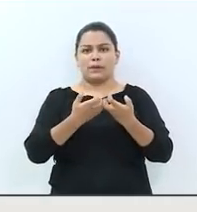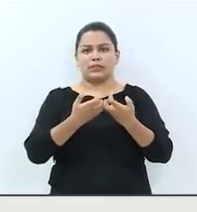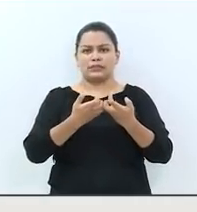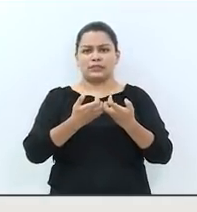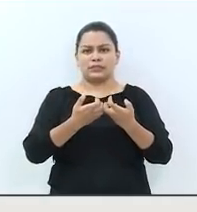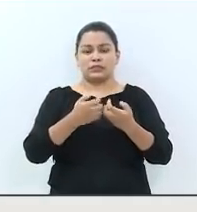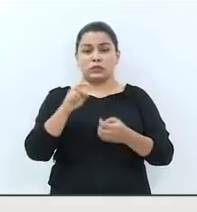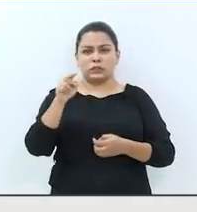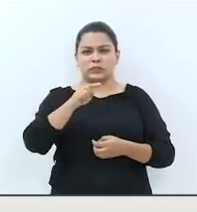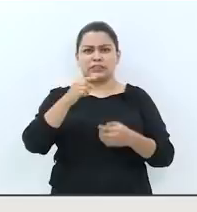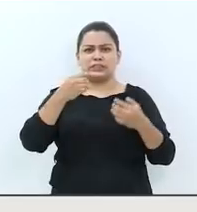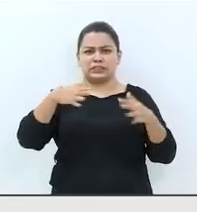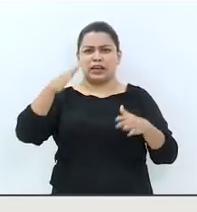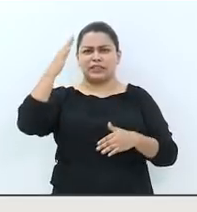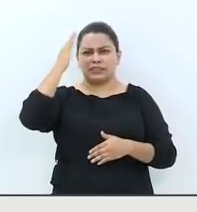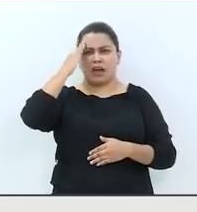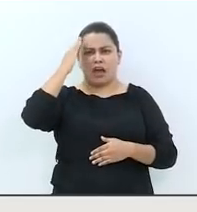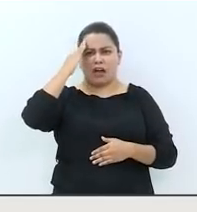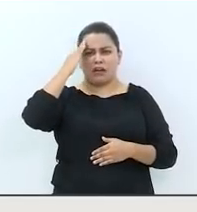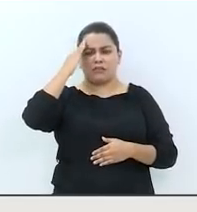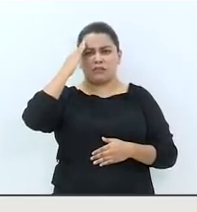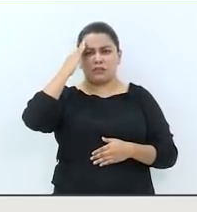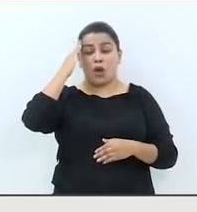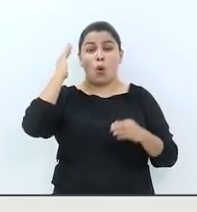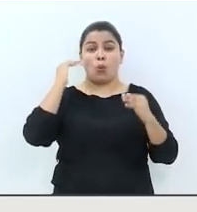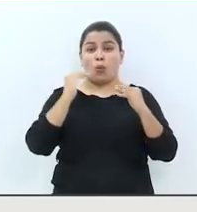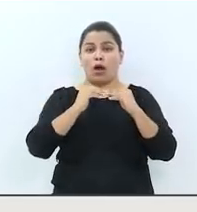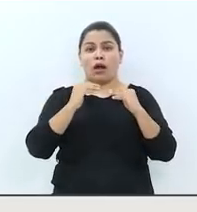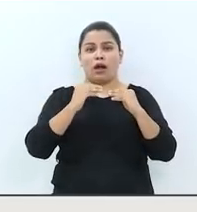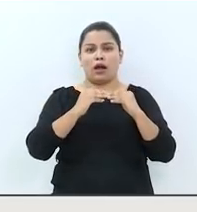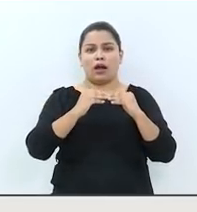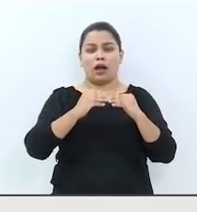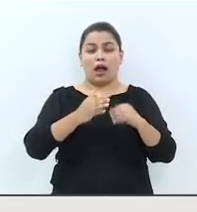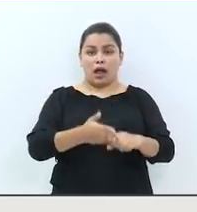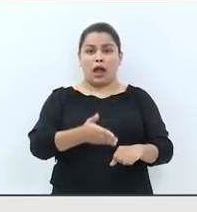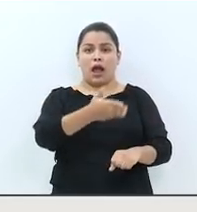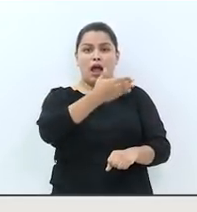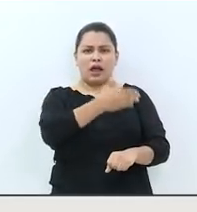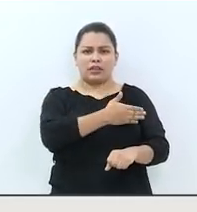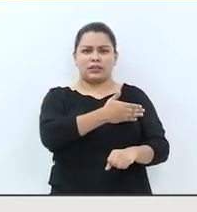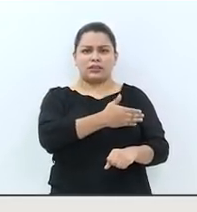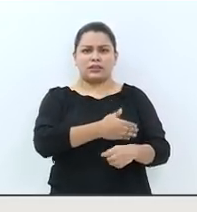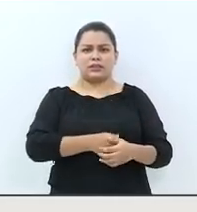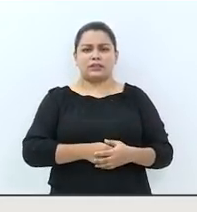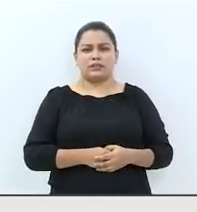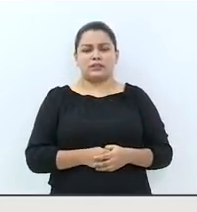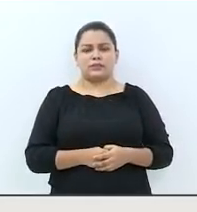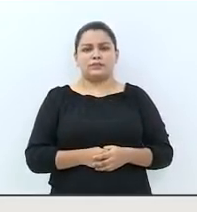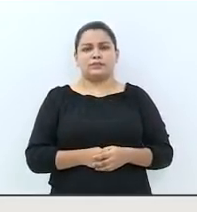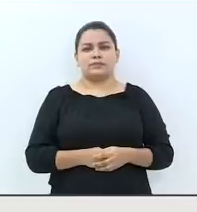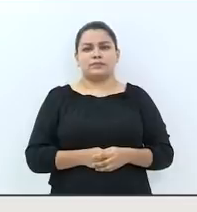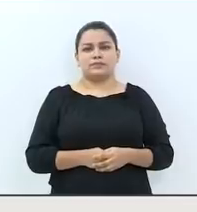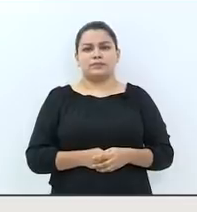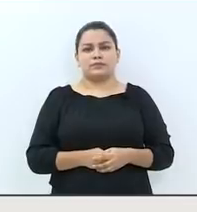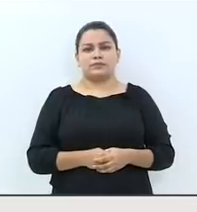si ya había escuchado sobre esto o incluso antes de cederle pues, el